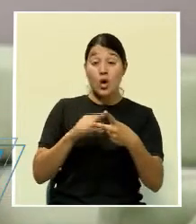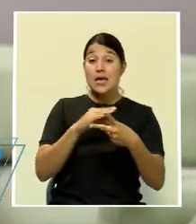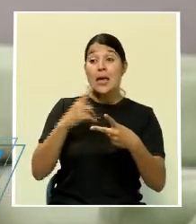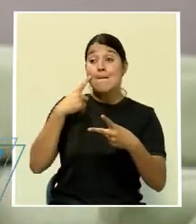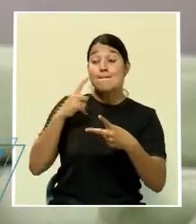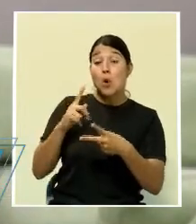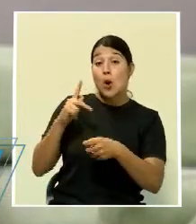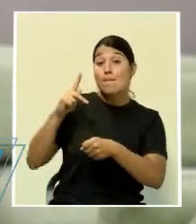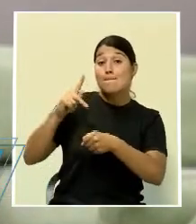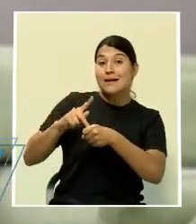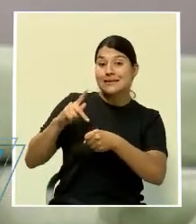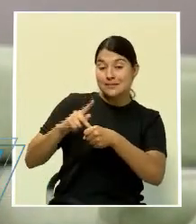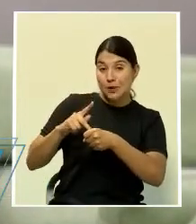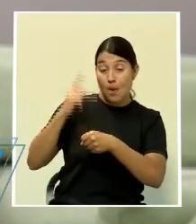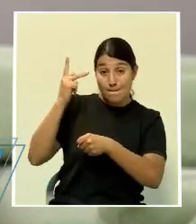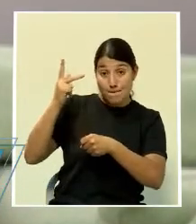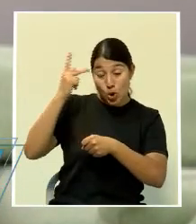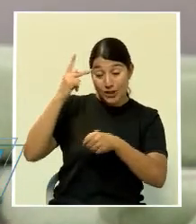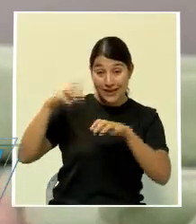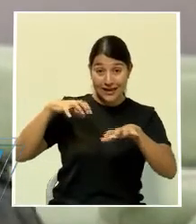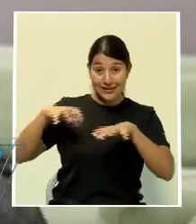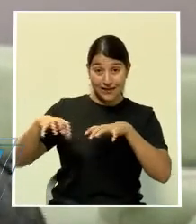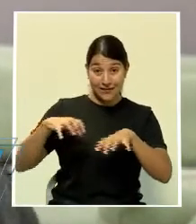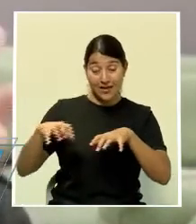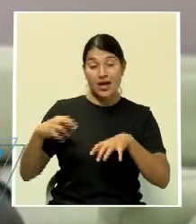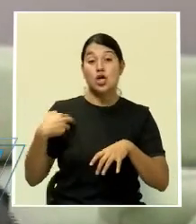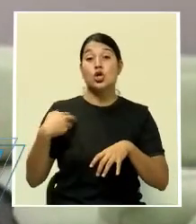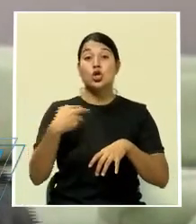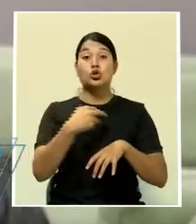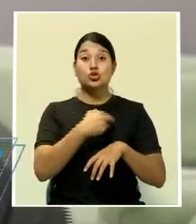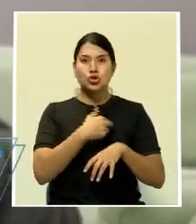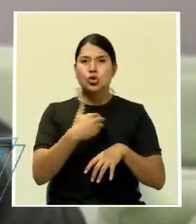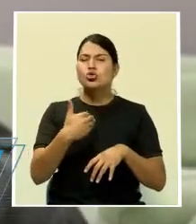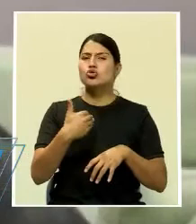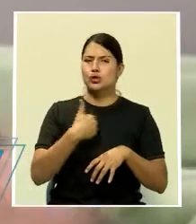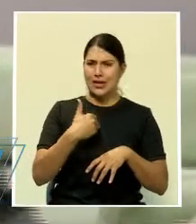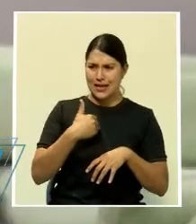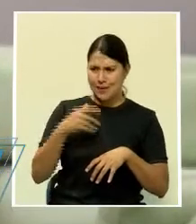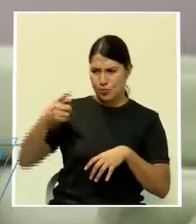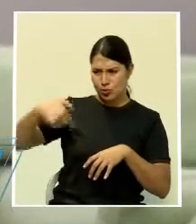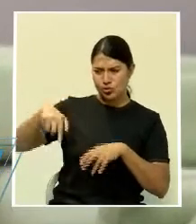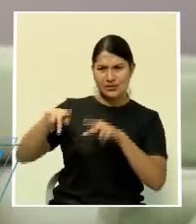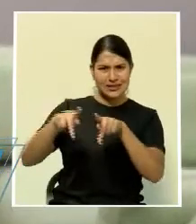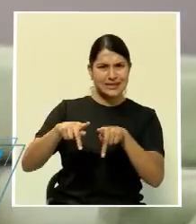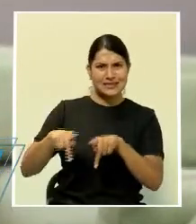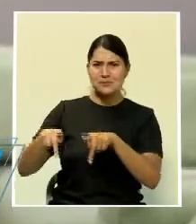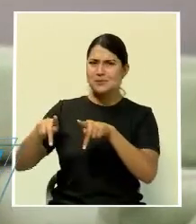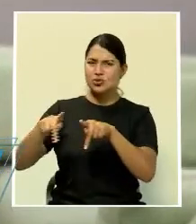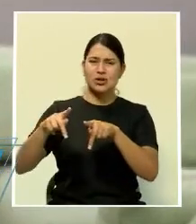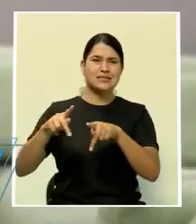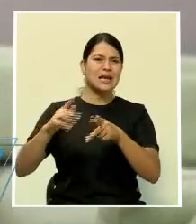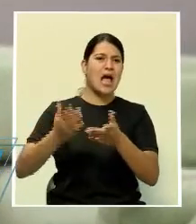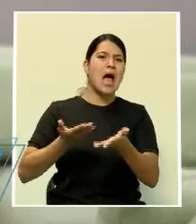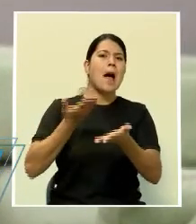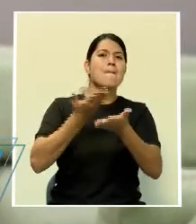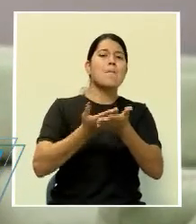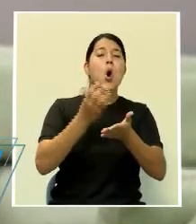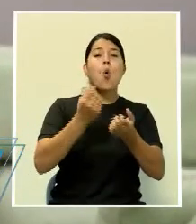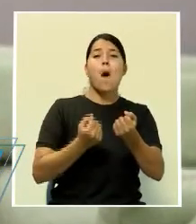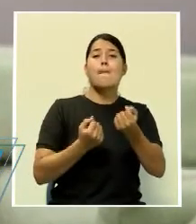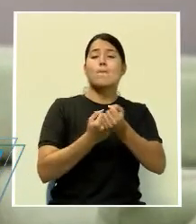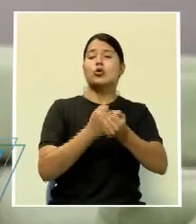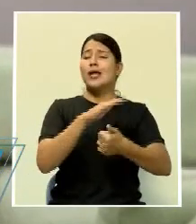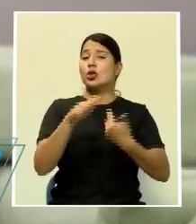participación política activa, tenemos una población que ha aportado en todos los campos sociales